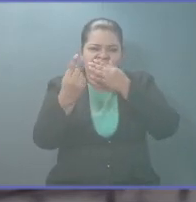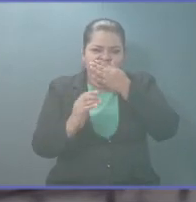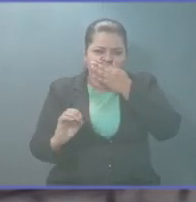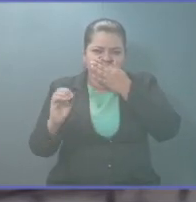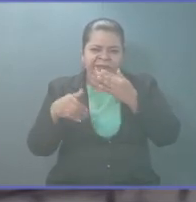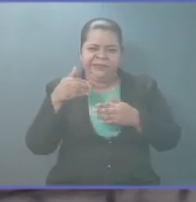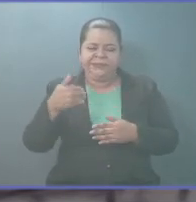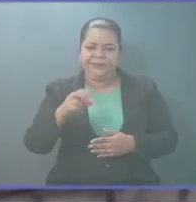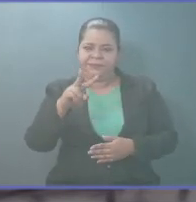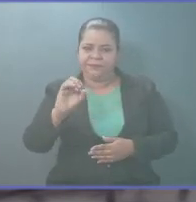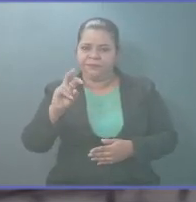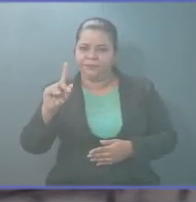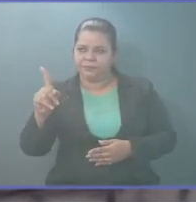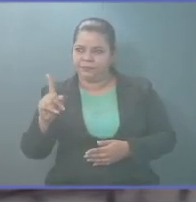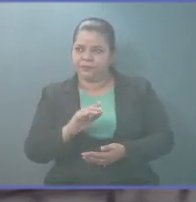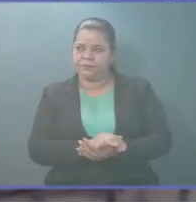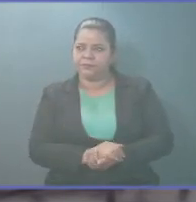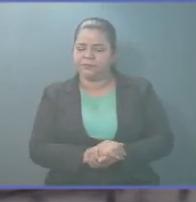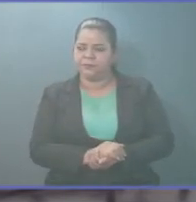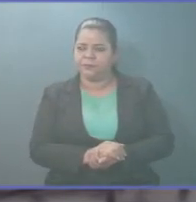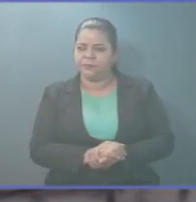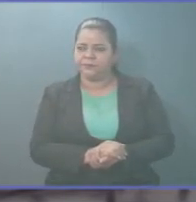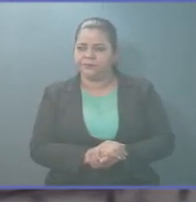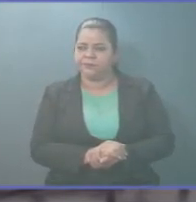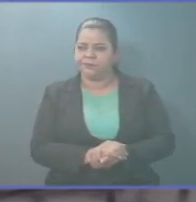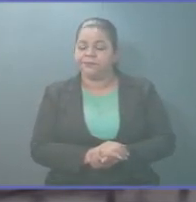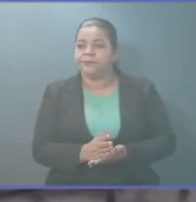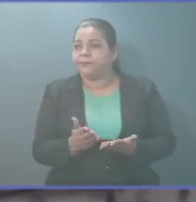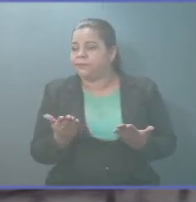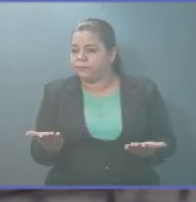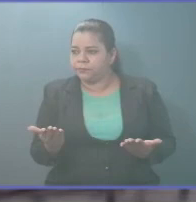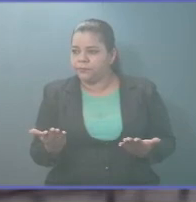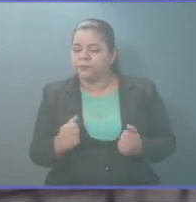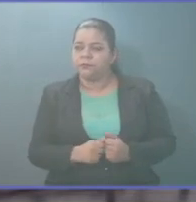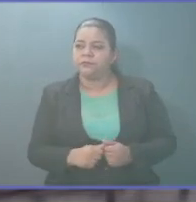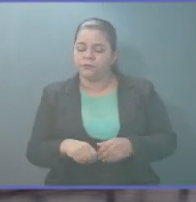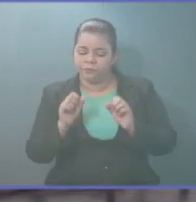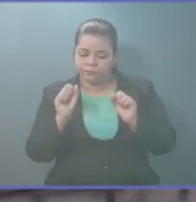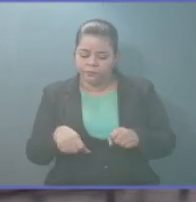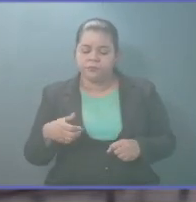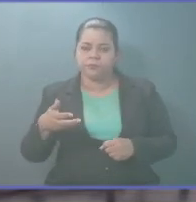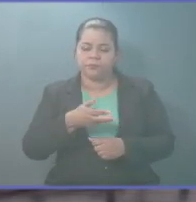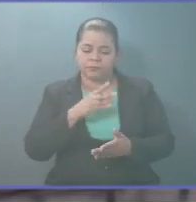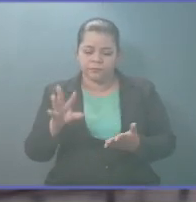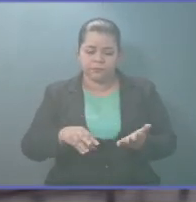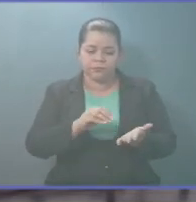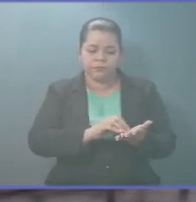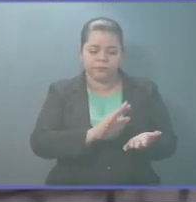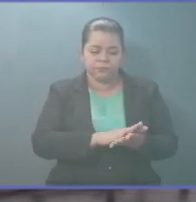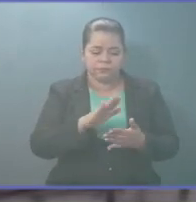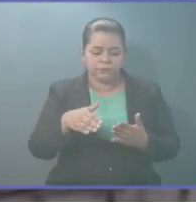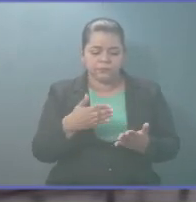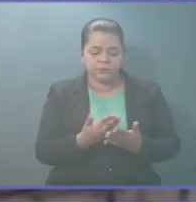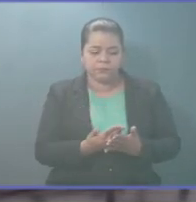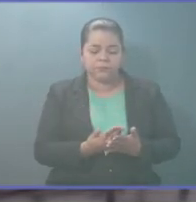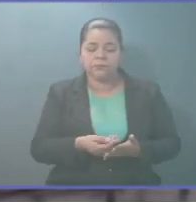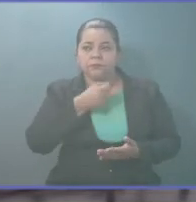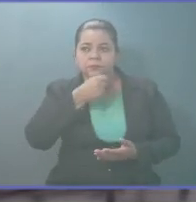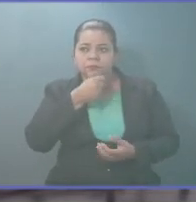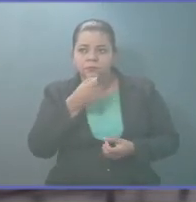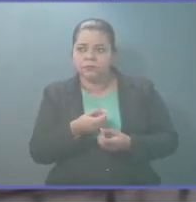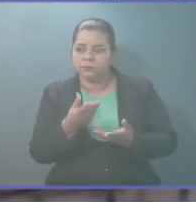Desde mi punto de vista está bien, porque en el momento que se va a ejecutar esta ley, no se puede